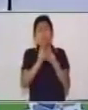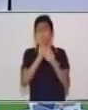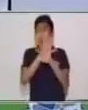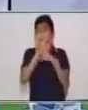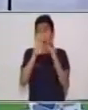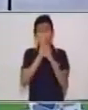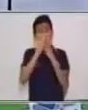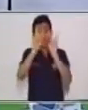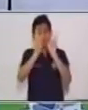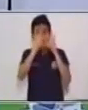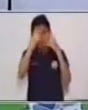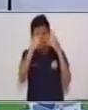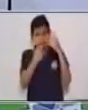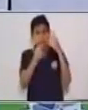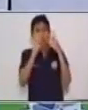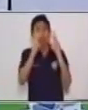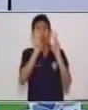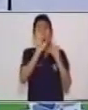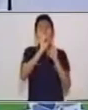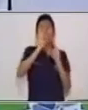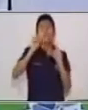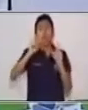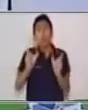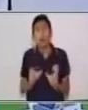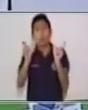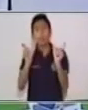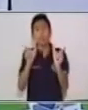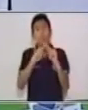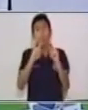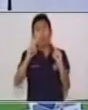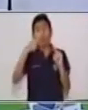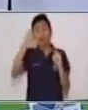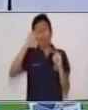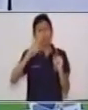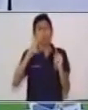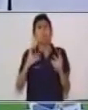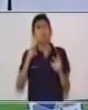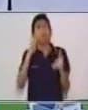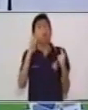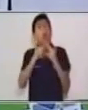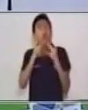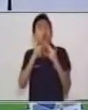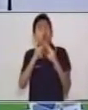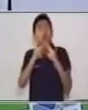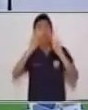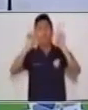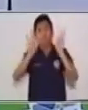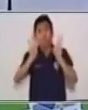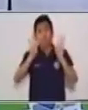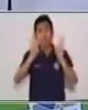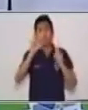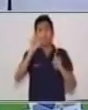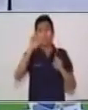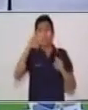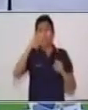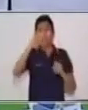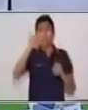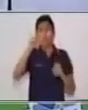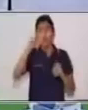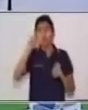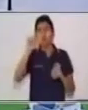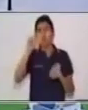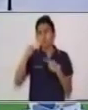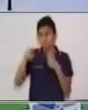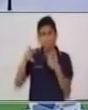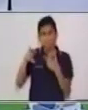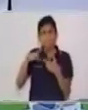refleja en lo que es la oración compuesta. Pero el día de hoy vamos a conocer las conjunciones coordinantes, que